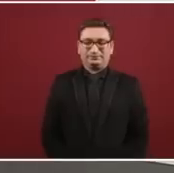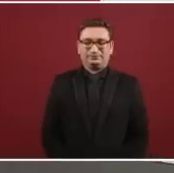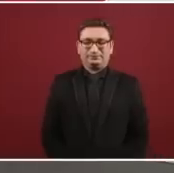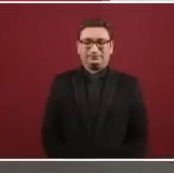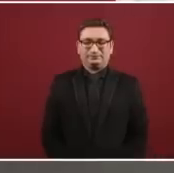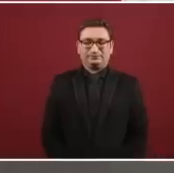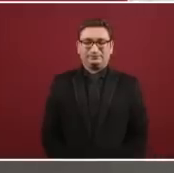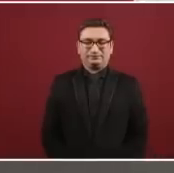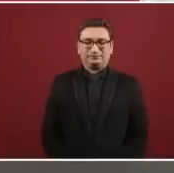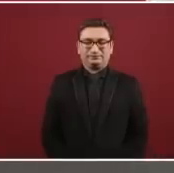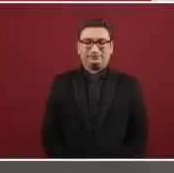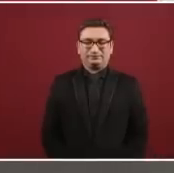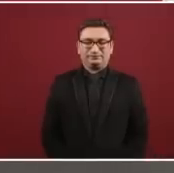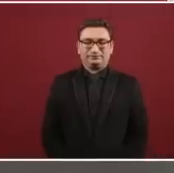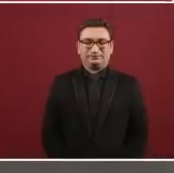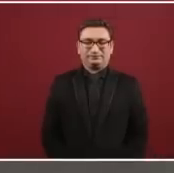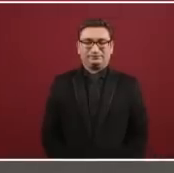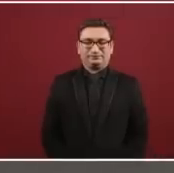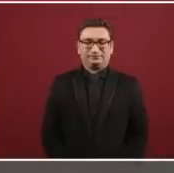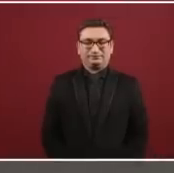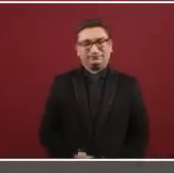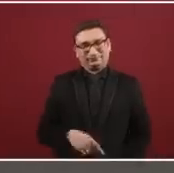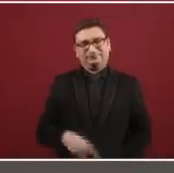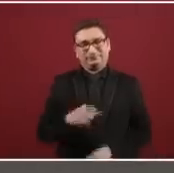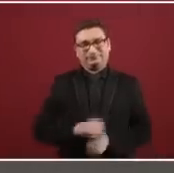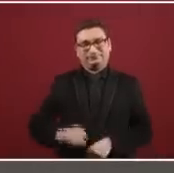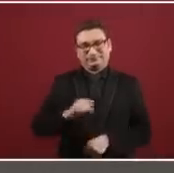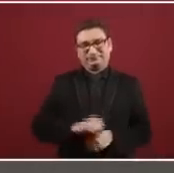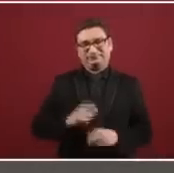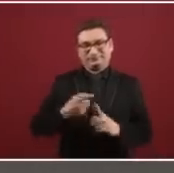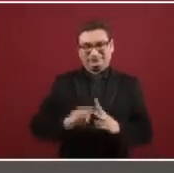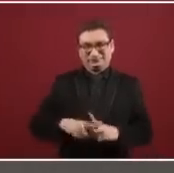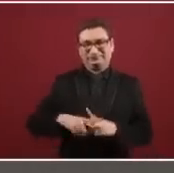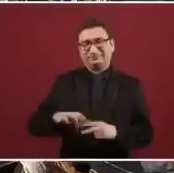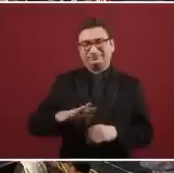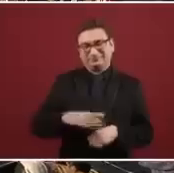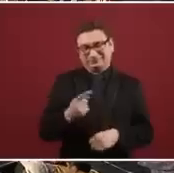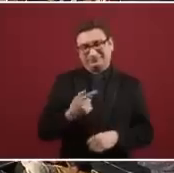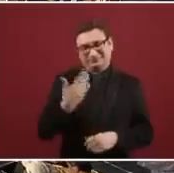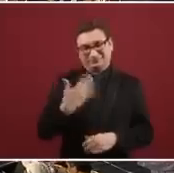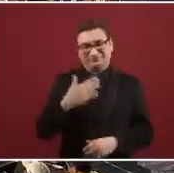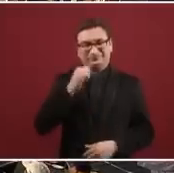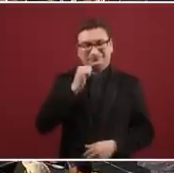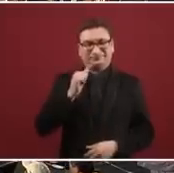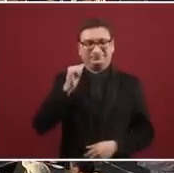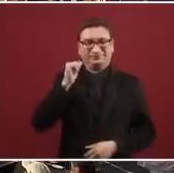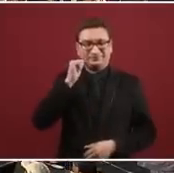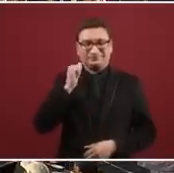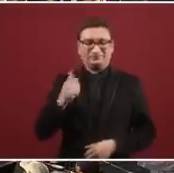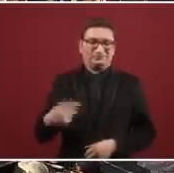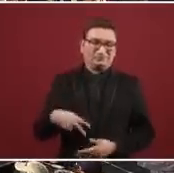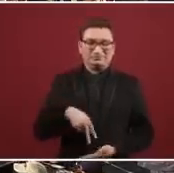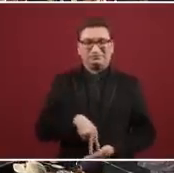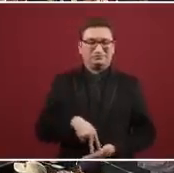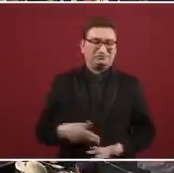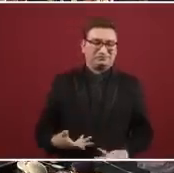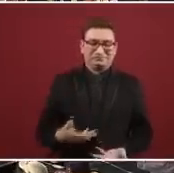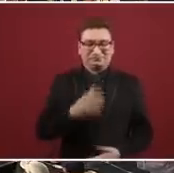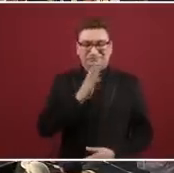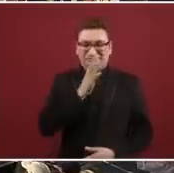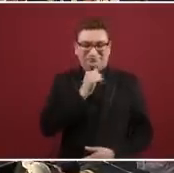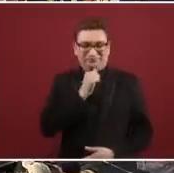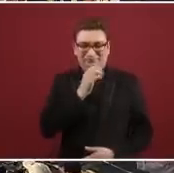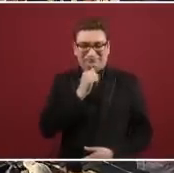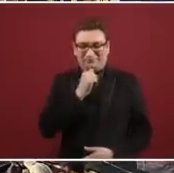semana que estamos iniciando, porque ayer no se pudo